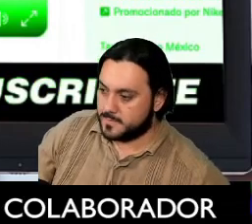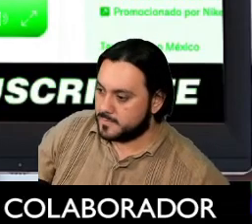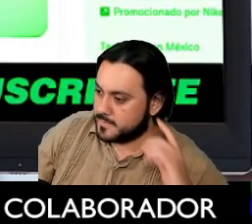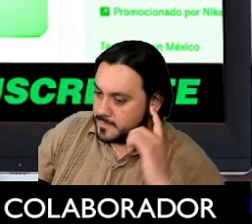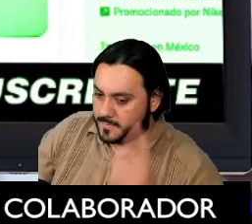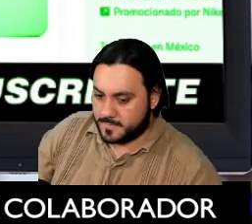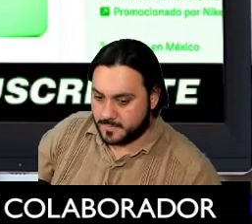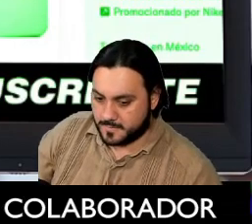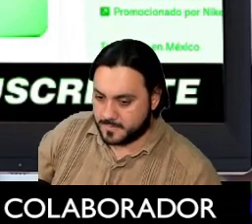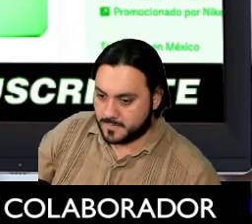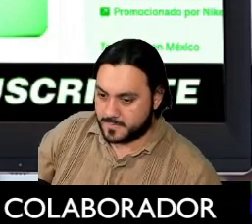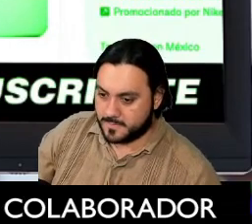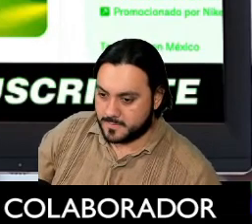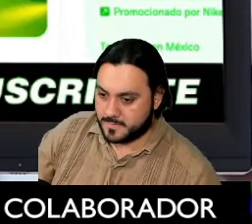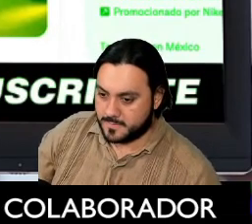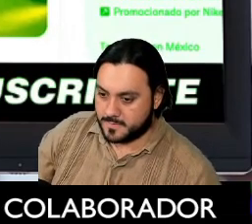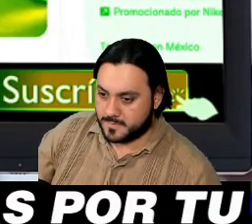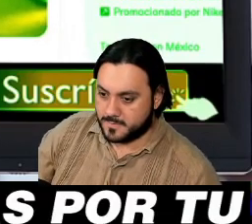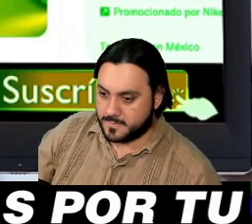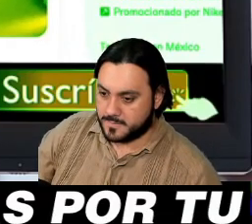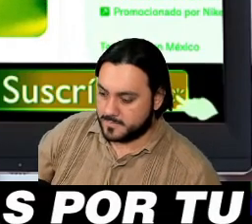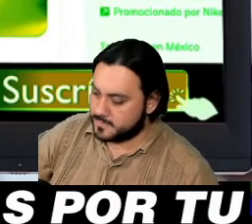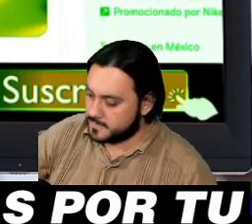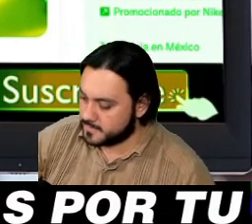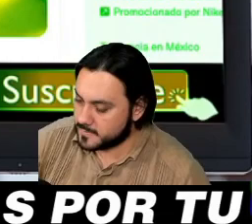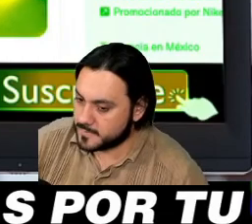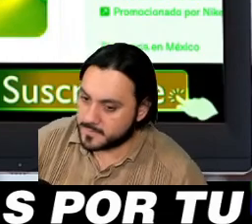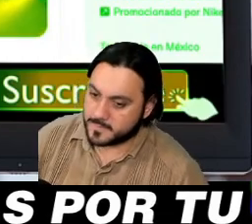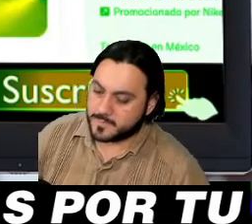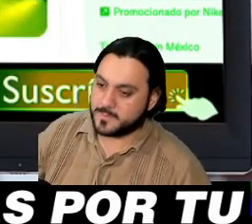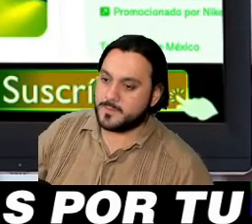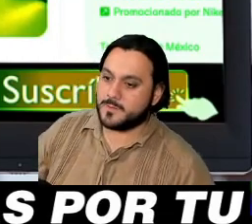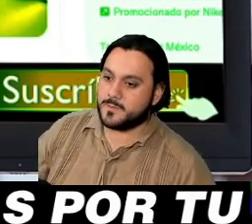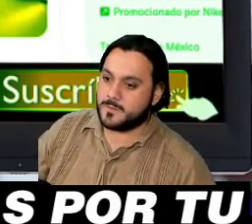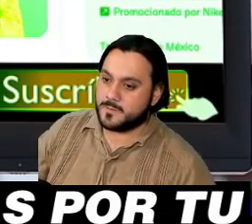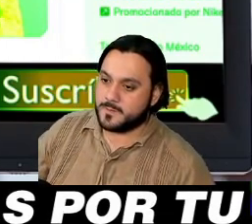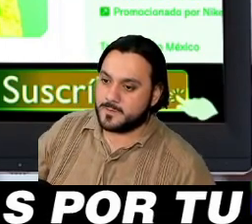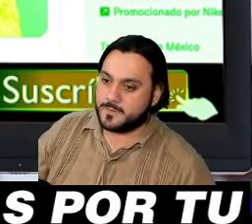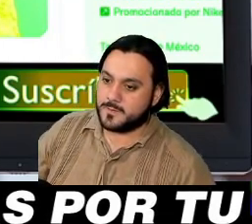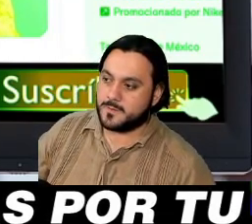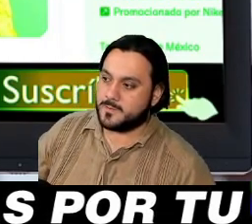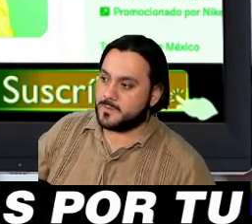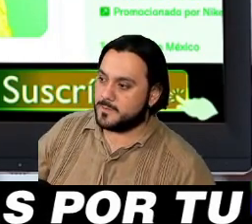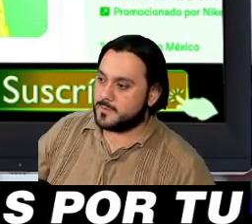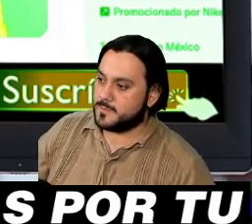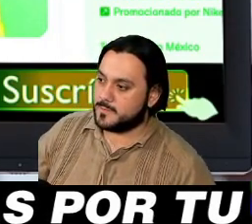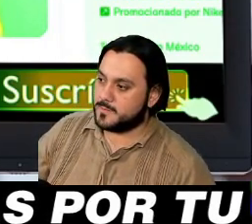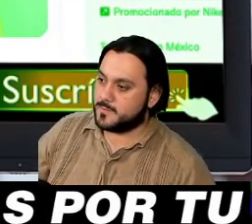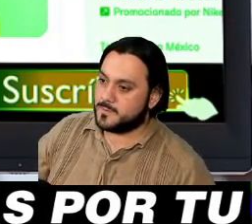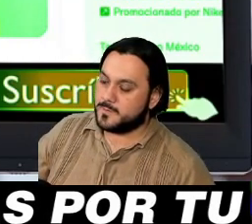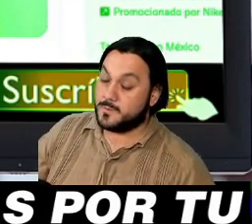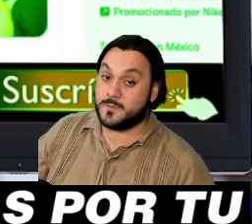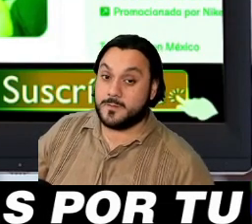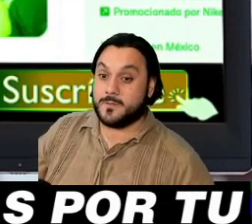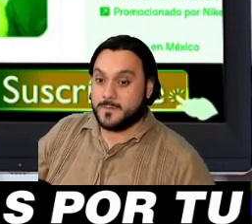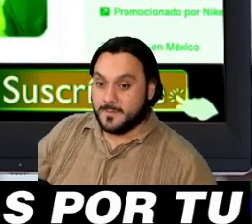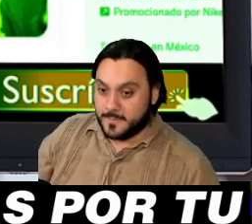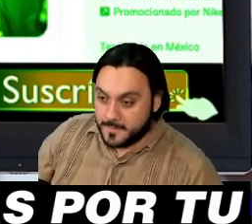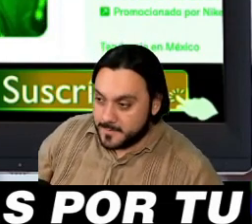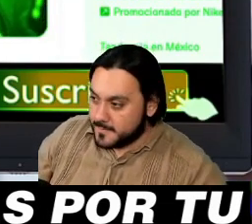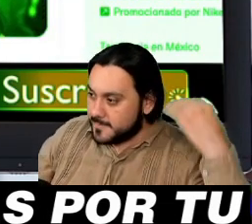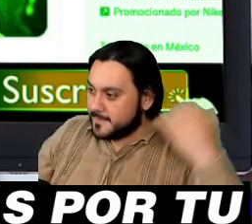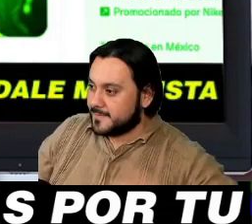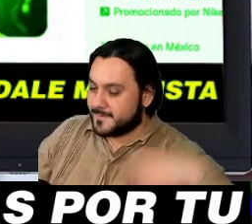a mí me parece que la cal sandra cuevas alcaldesa en cuauhtémoc es a mi juicio de los peores elementos que tiene la oposición